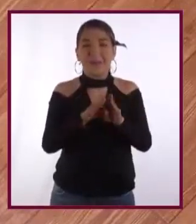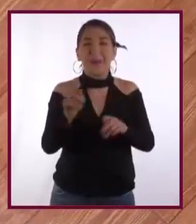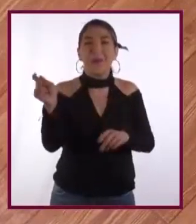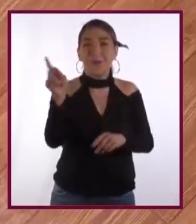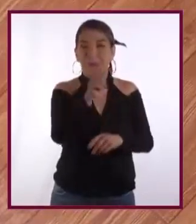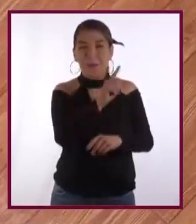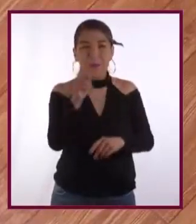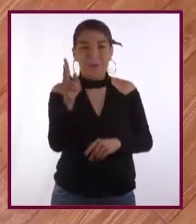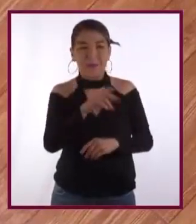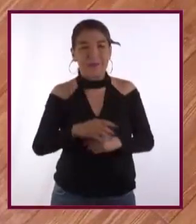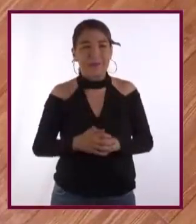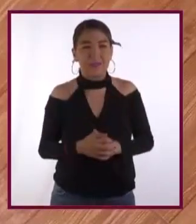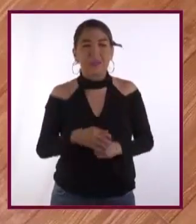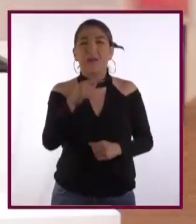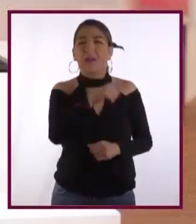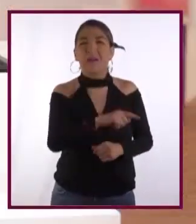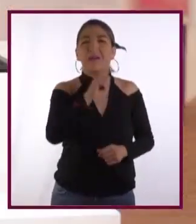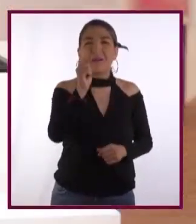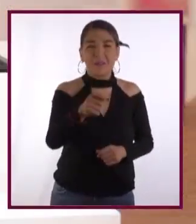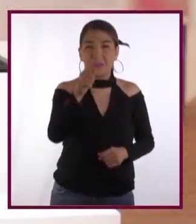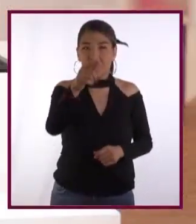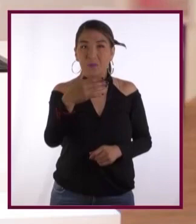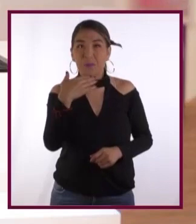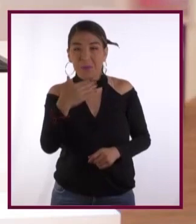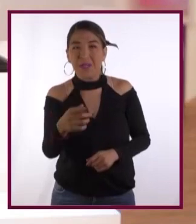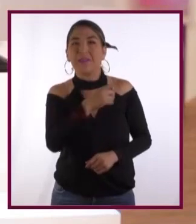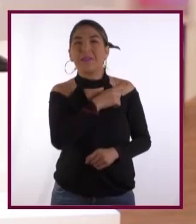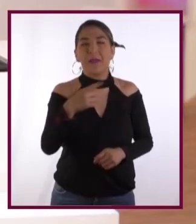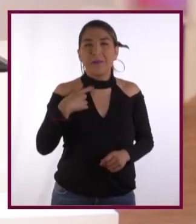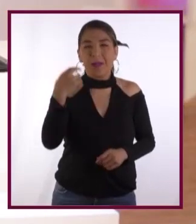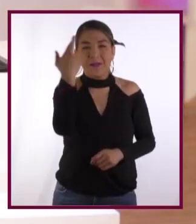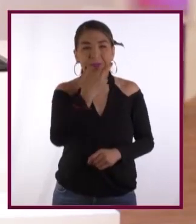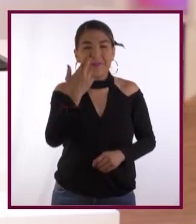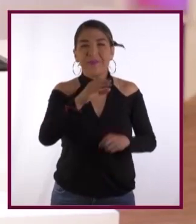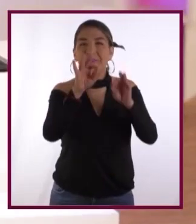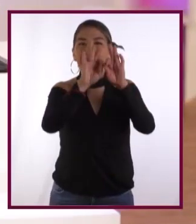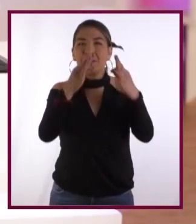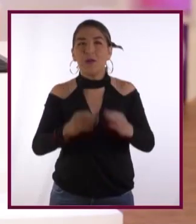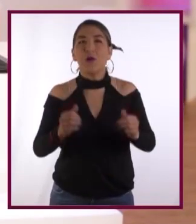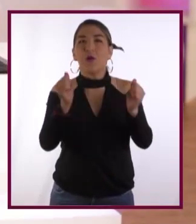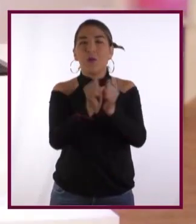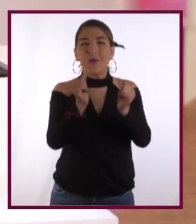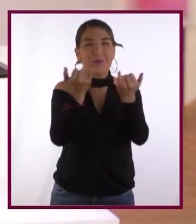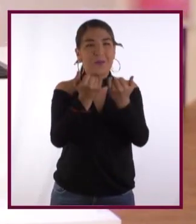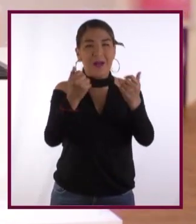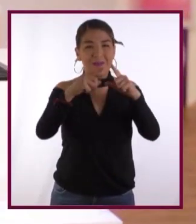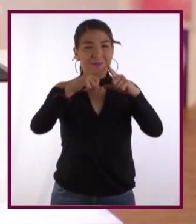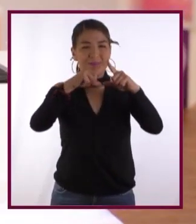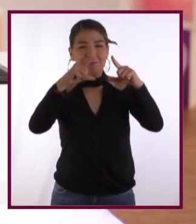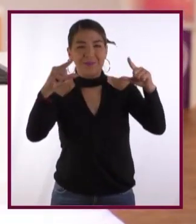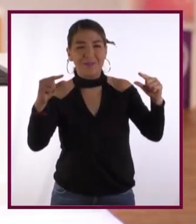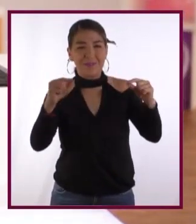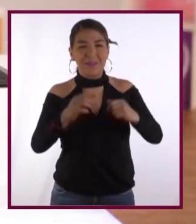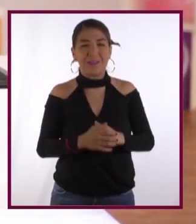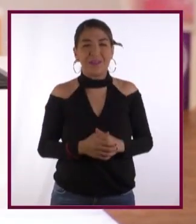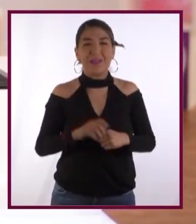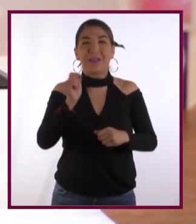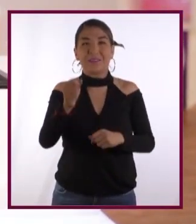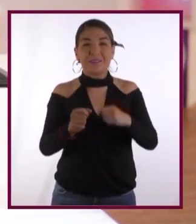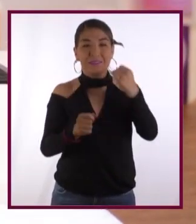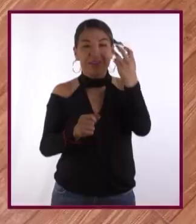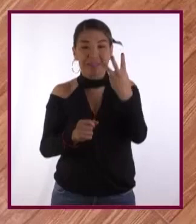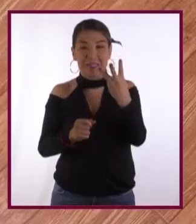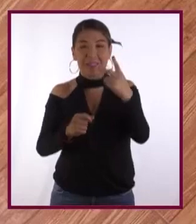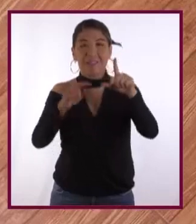nuestro papalote, hermana. Si quieren rectificar que lo hicieron bien, deberán tener una figura con forma de papalote, en la